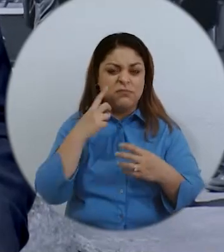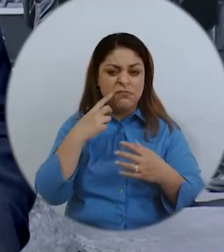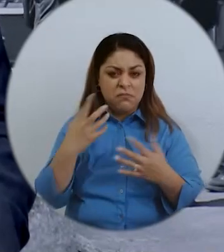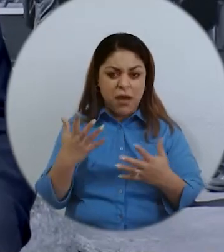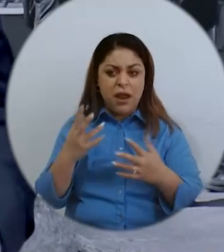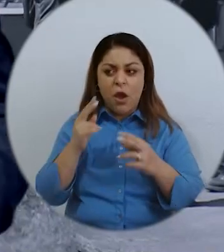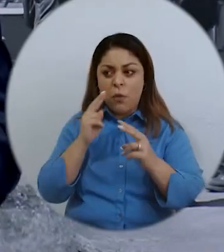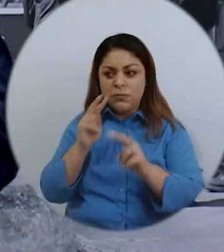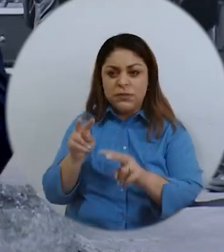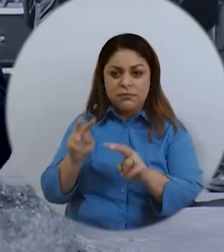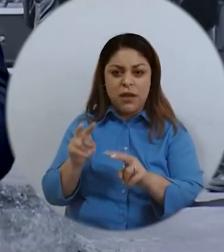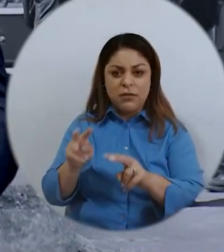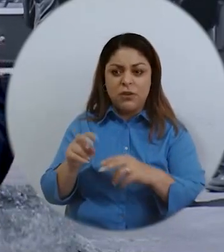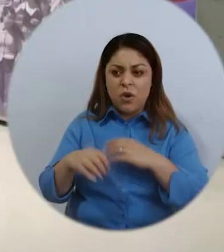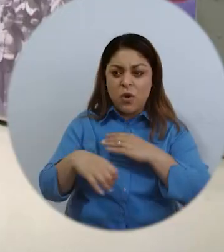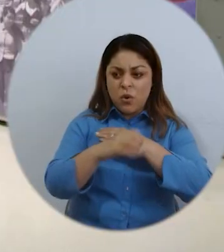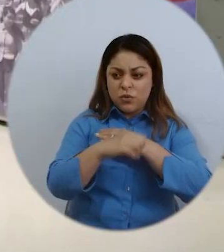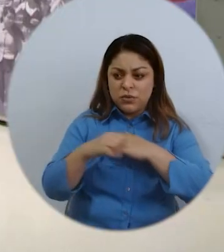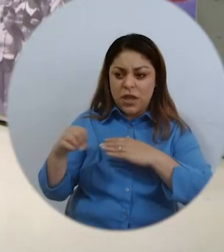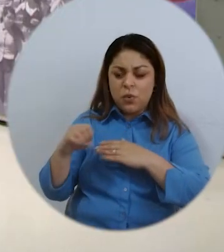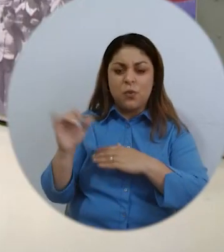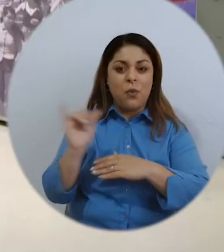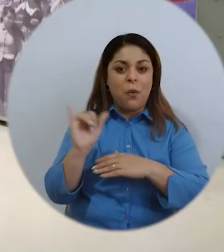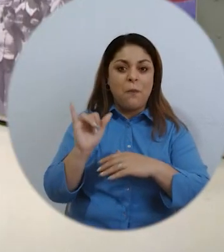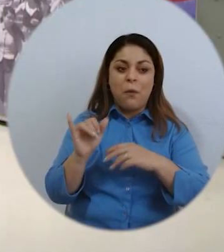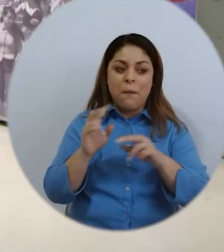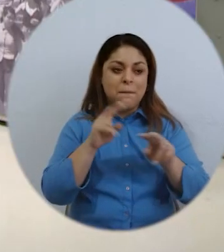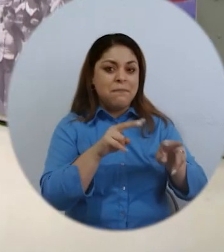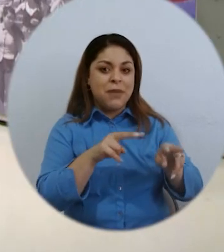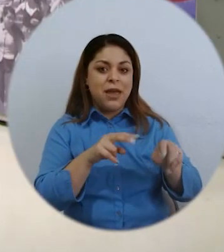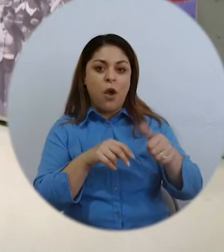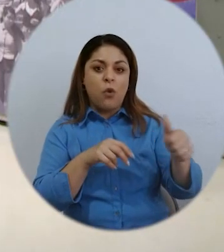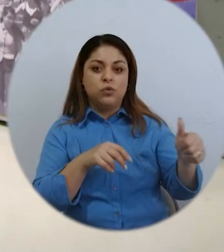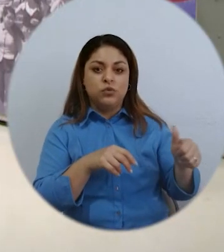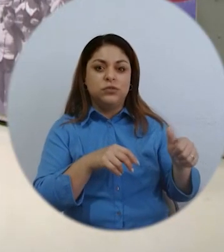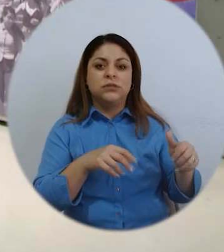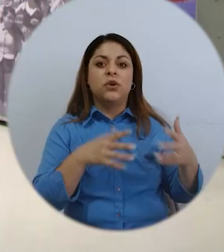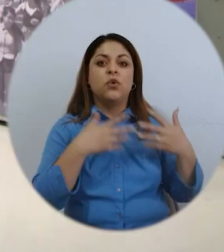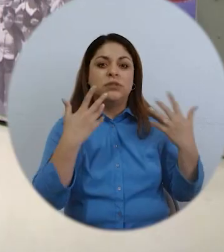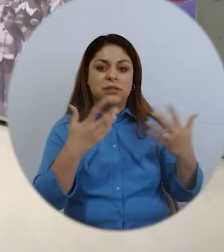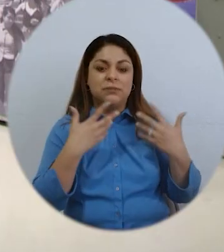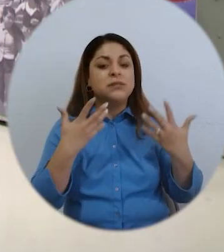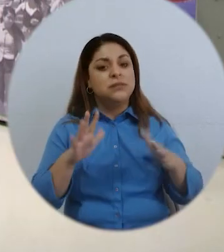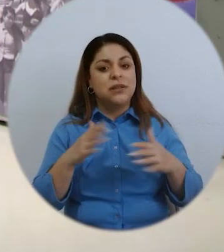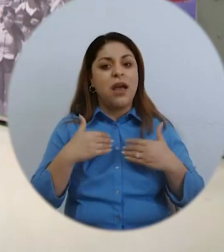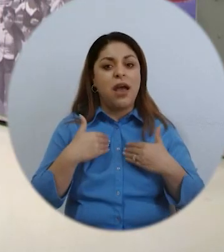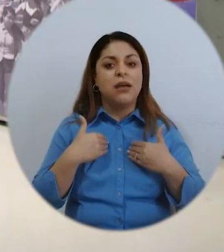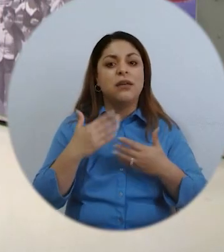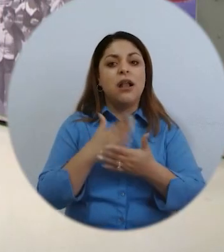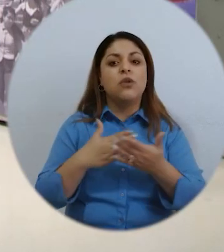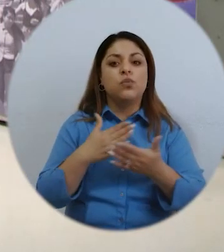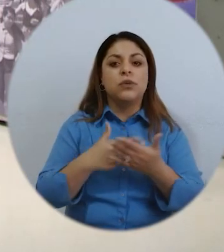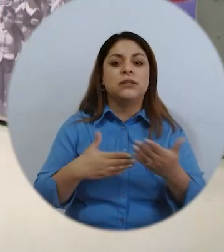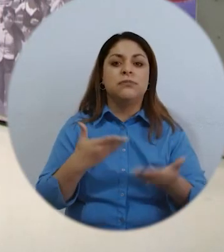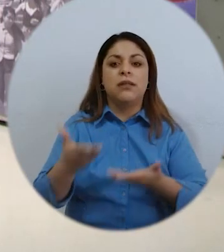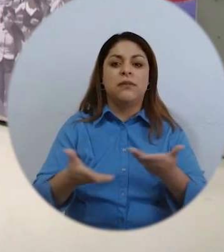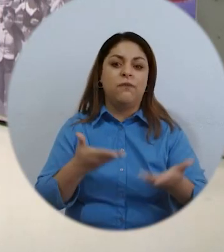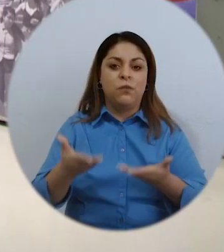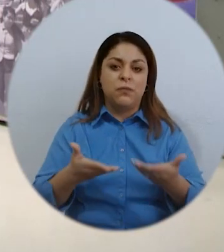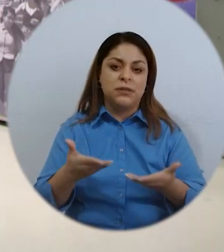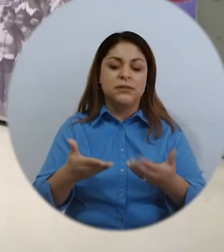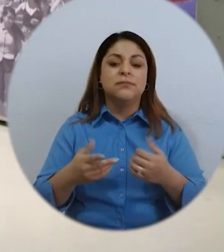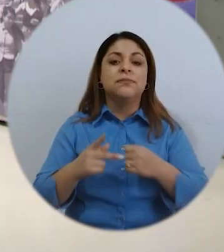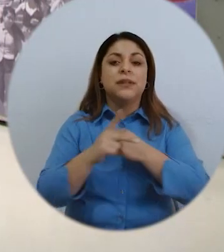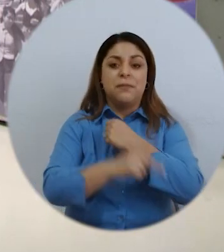problemas para poder observar su océano como observa otros ecosistemas. Ya existen algunas plataformas que en nuestro